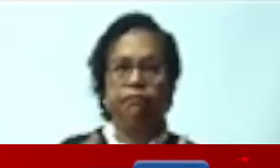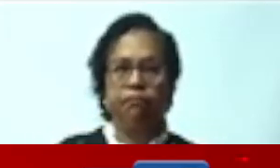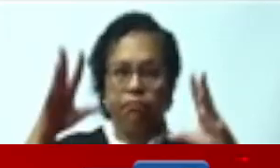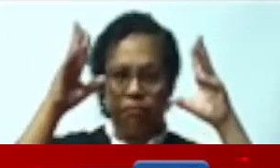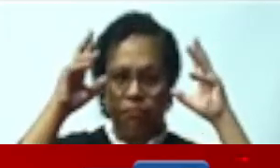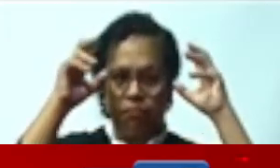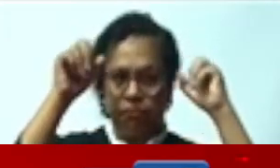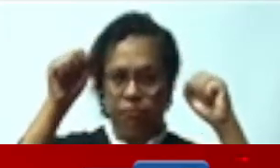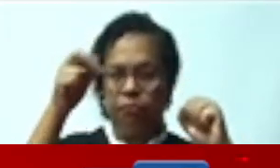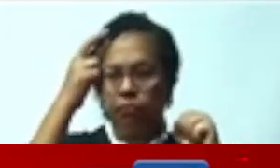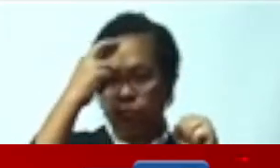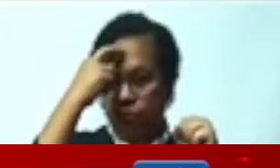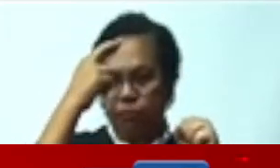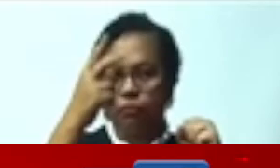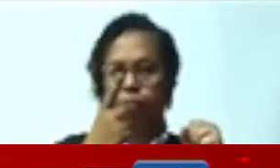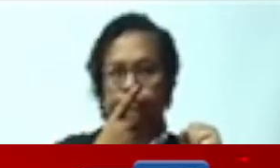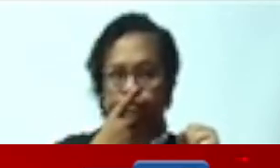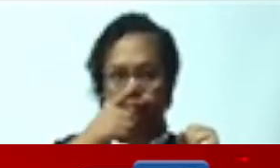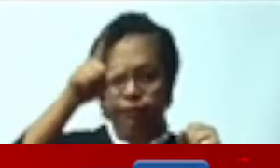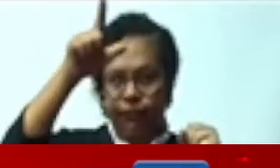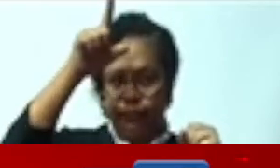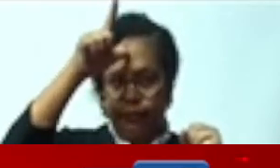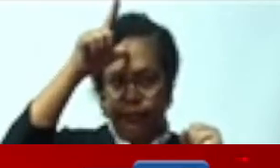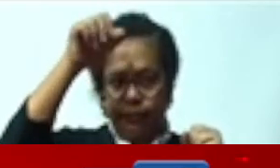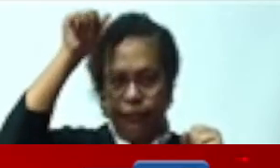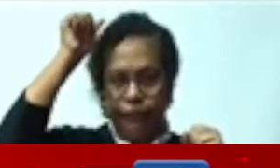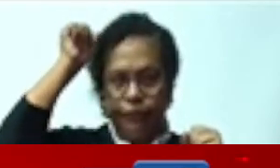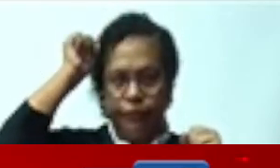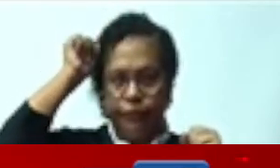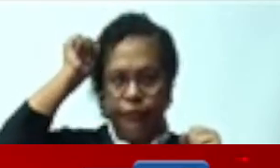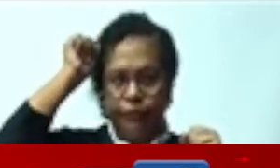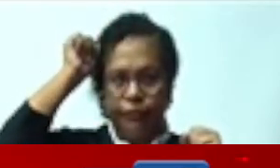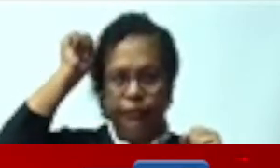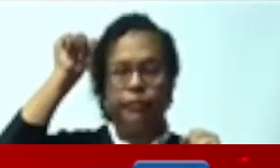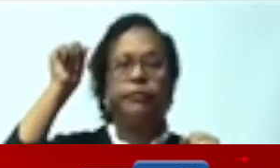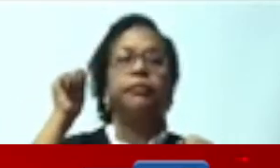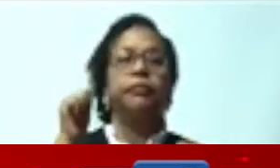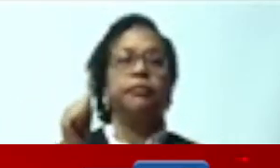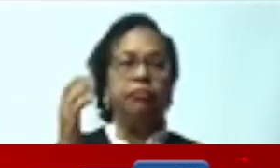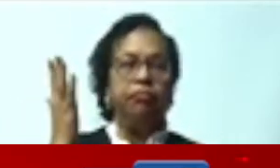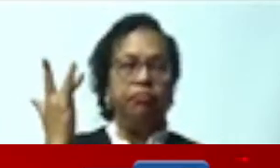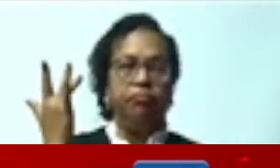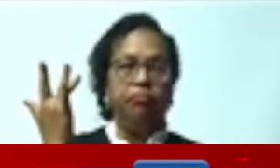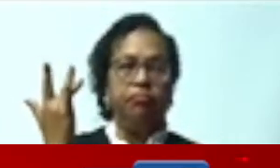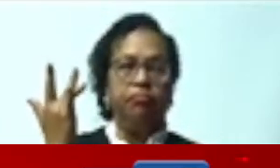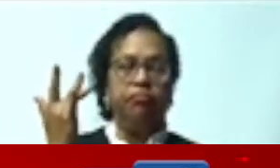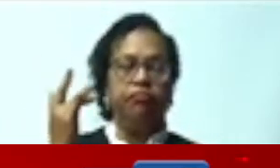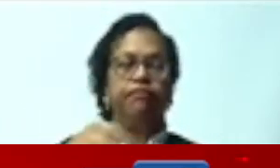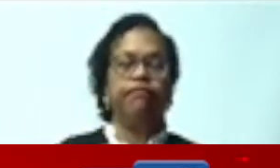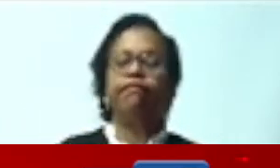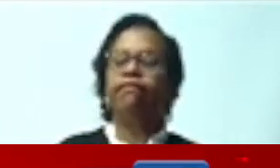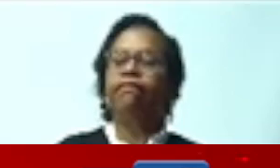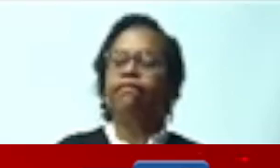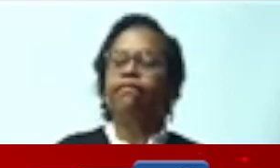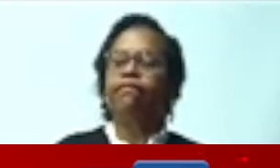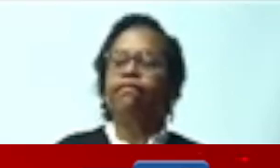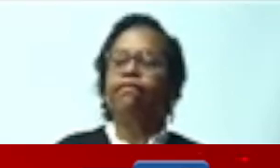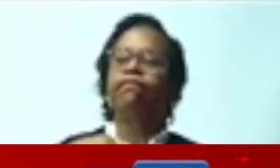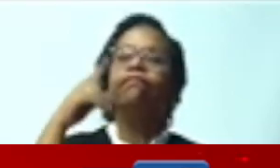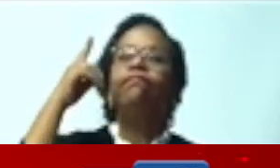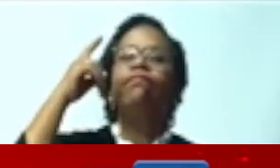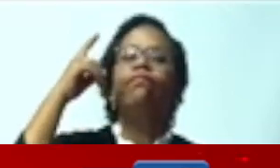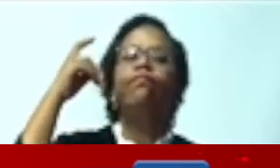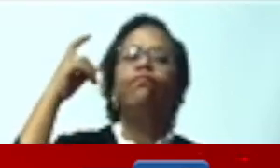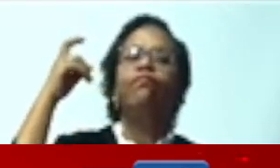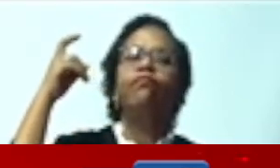de la República, Luis Rodolfo Abinader Corona, por hacer realidad un sueño que tenían